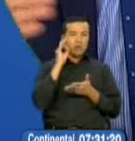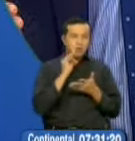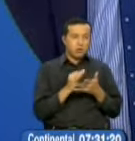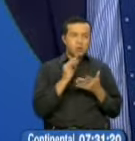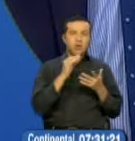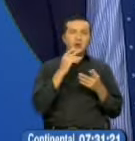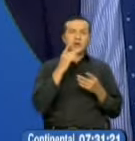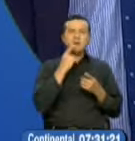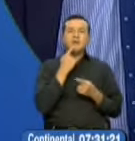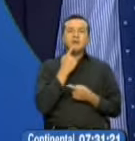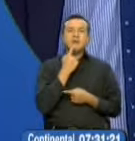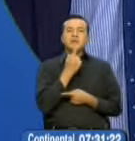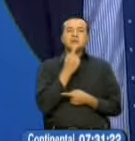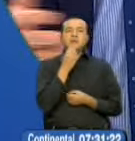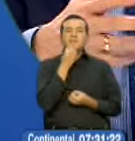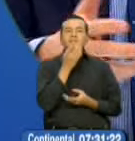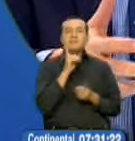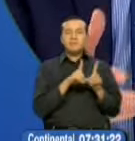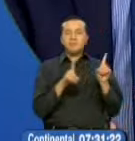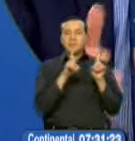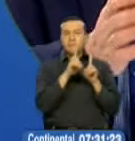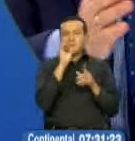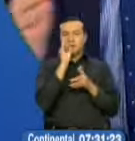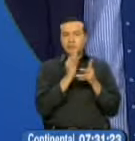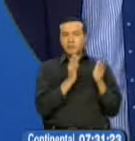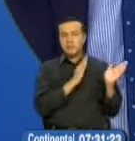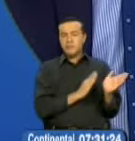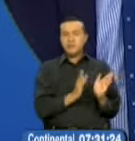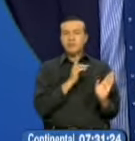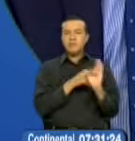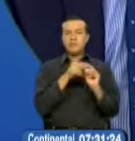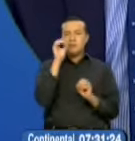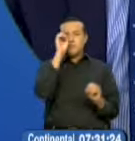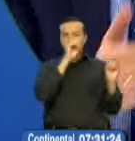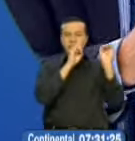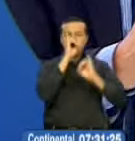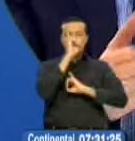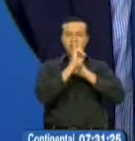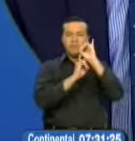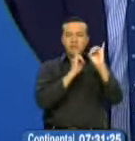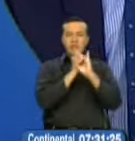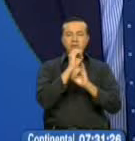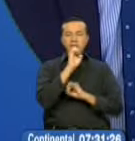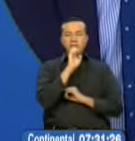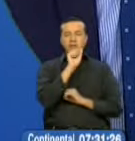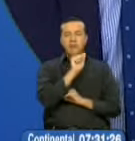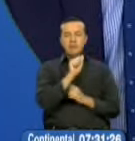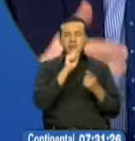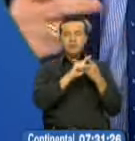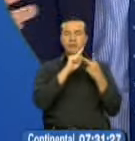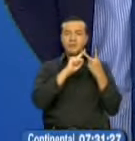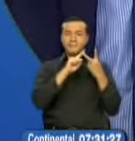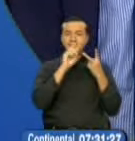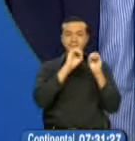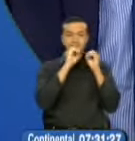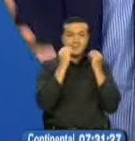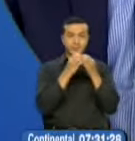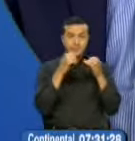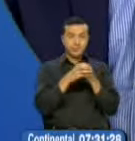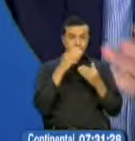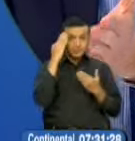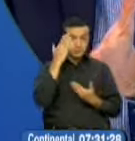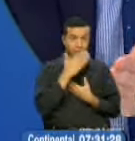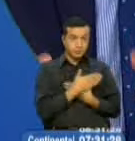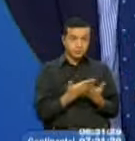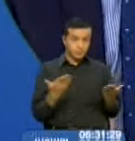el resultado que, producto de este reconteo, con la presencia de observadores internacionales, la OEA incluida, las organizaciones políticas,